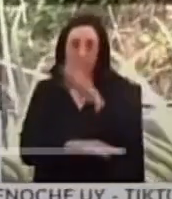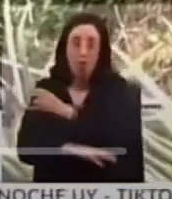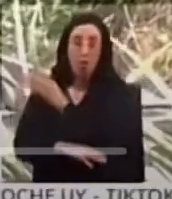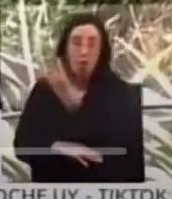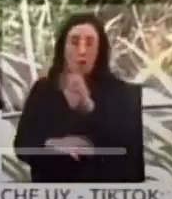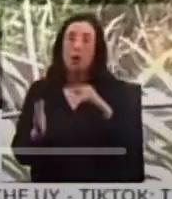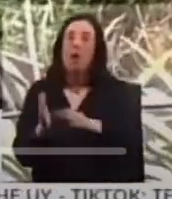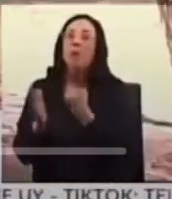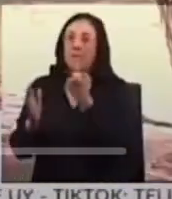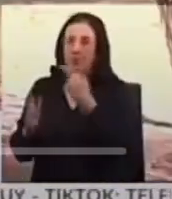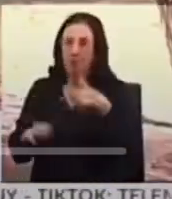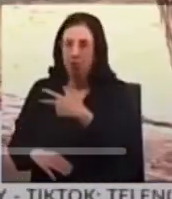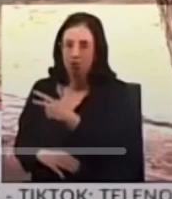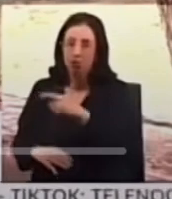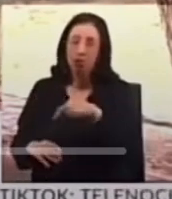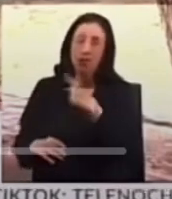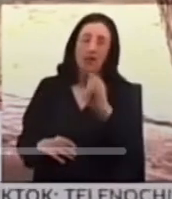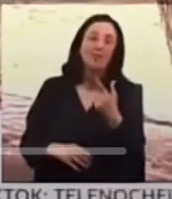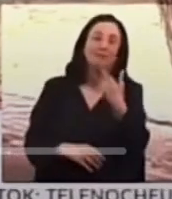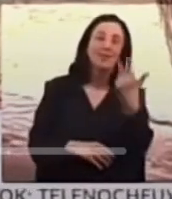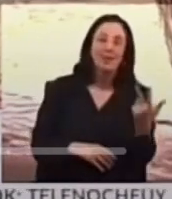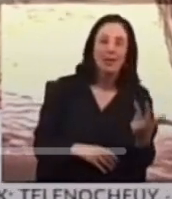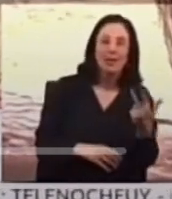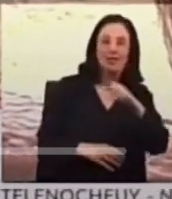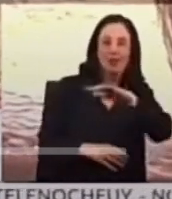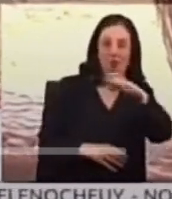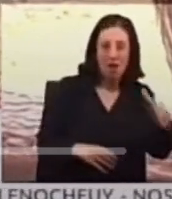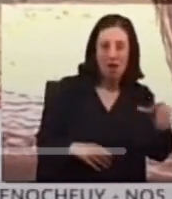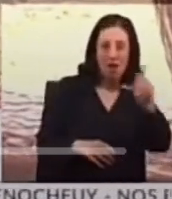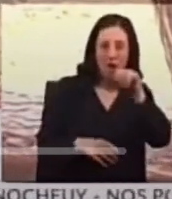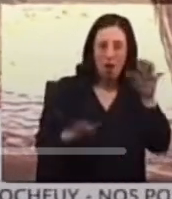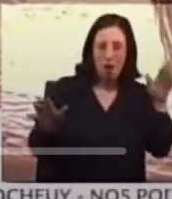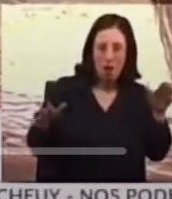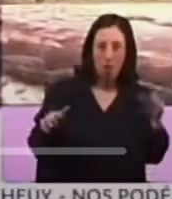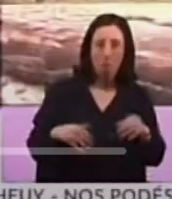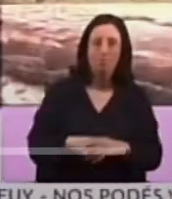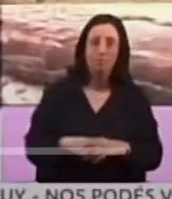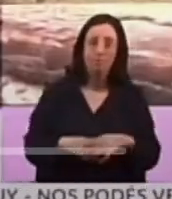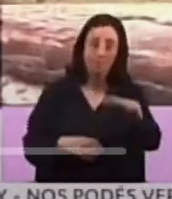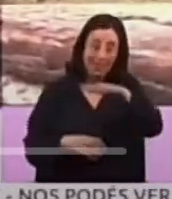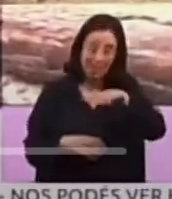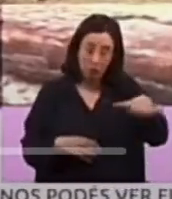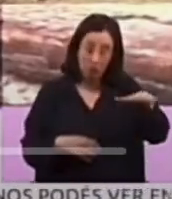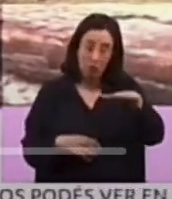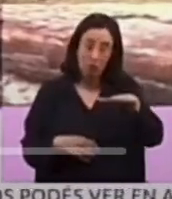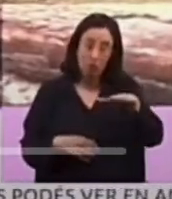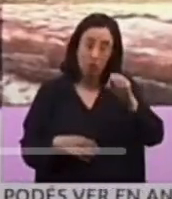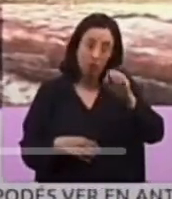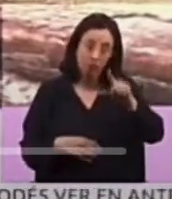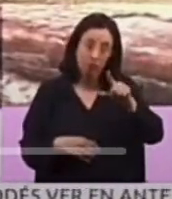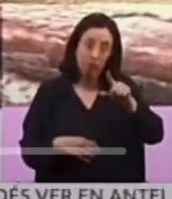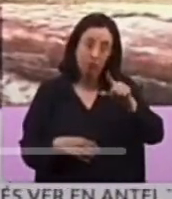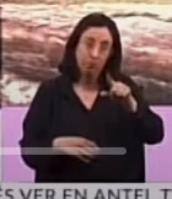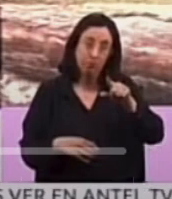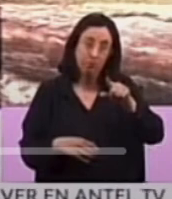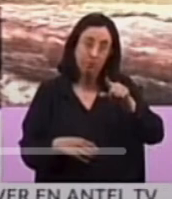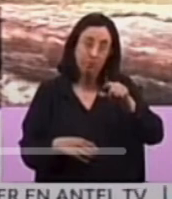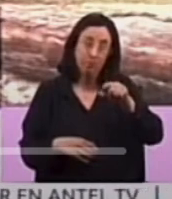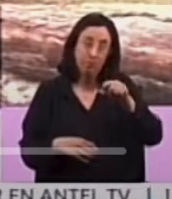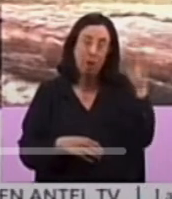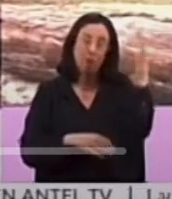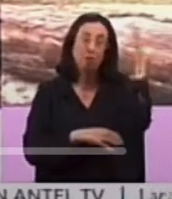capital departamental y 3 aquí en el balneario La Paloma. En la zona del barrio Country cayó un